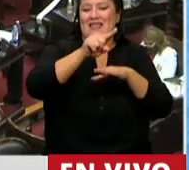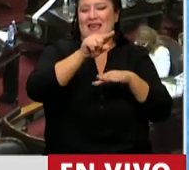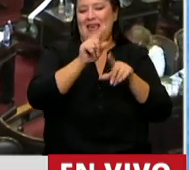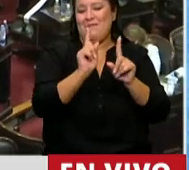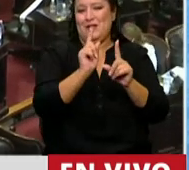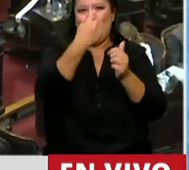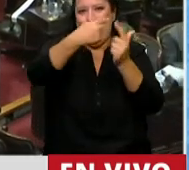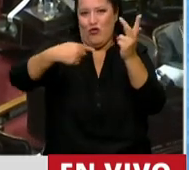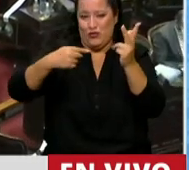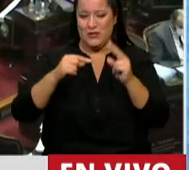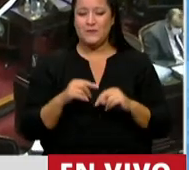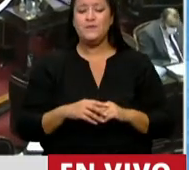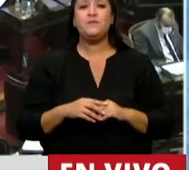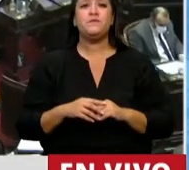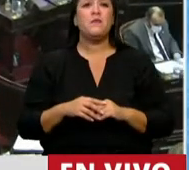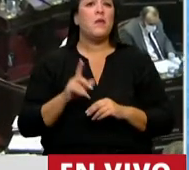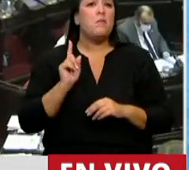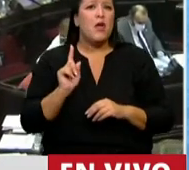Nosotros, presidenta, de ninguna manera